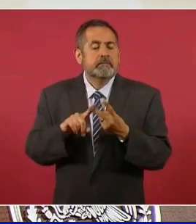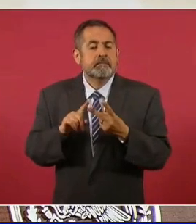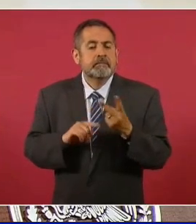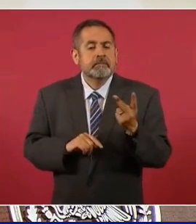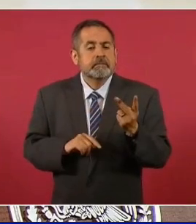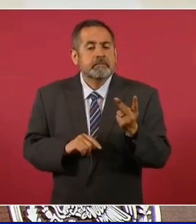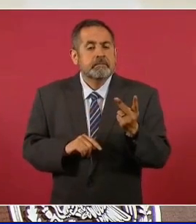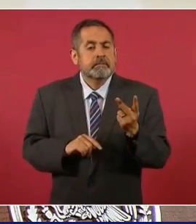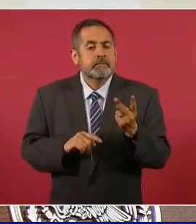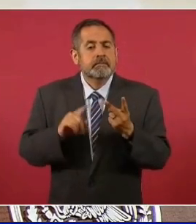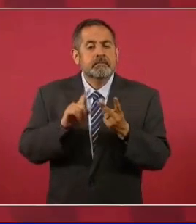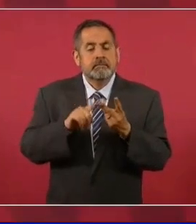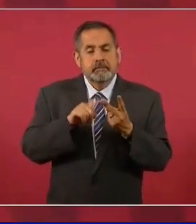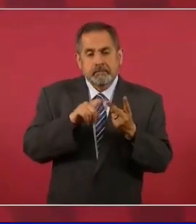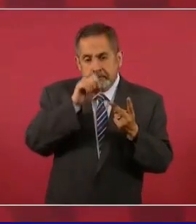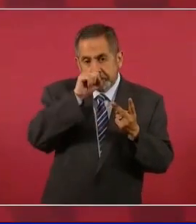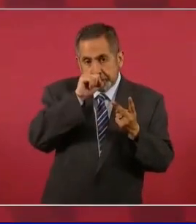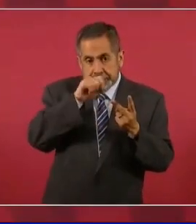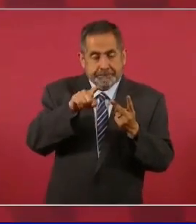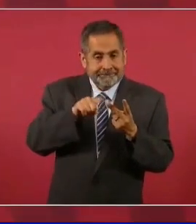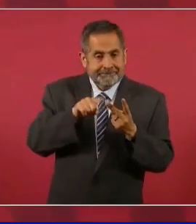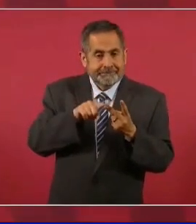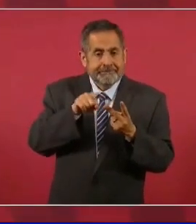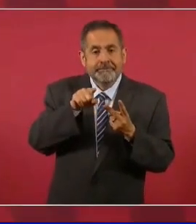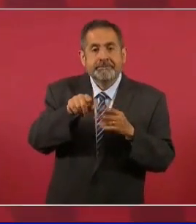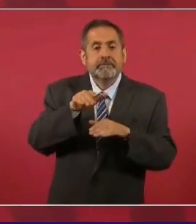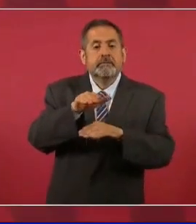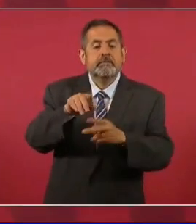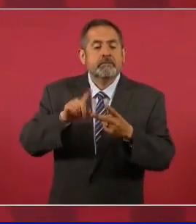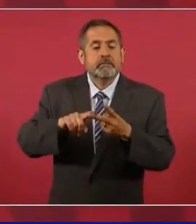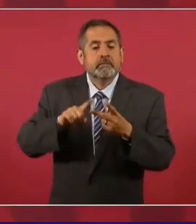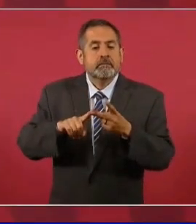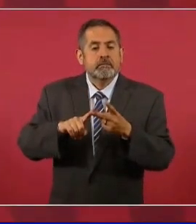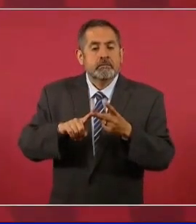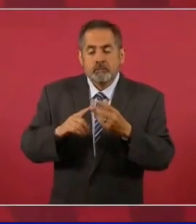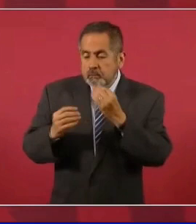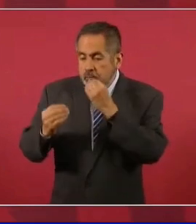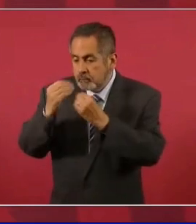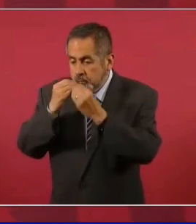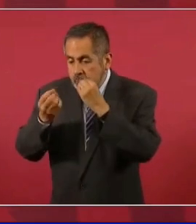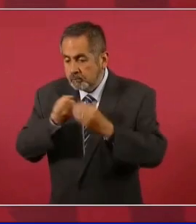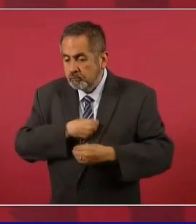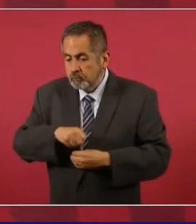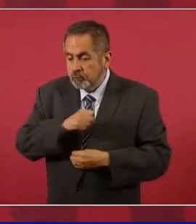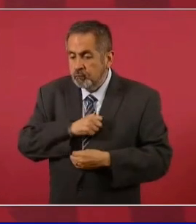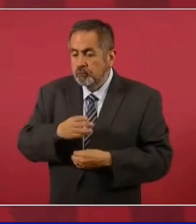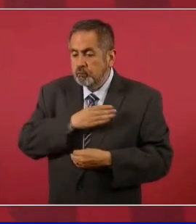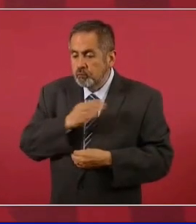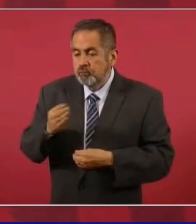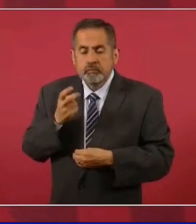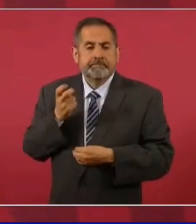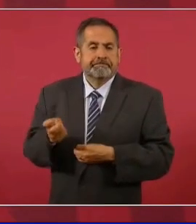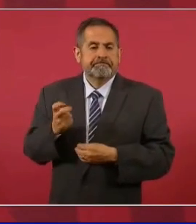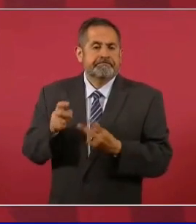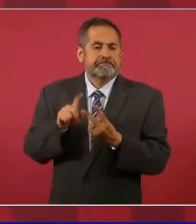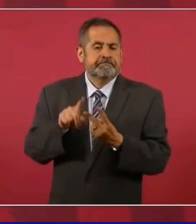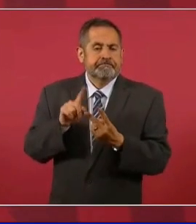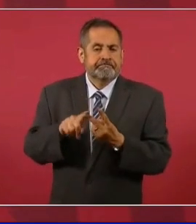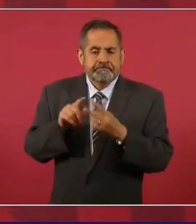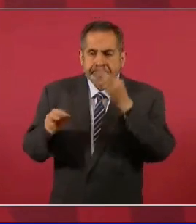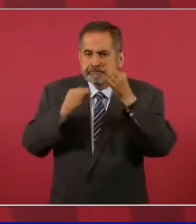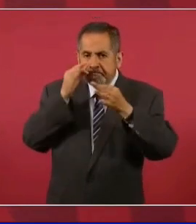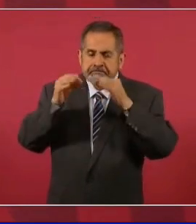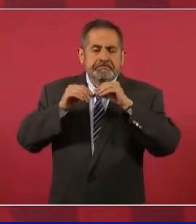y otra precisamente sobre la buena alimentación y